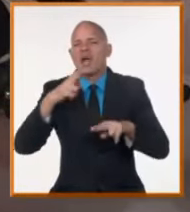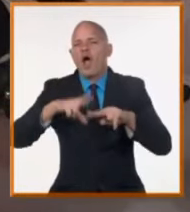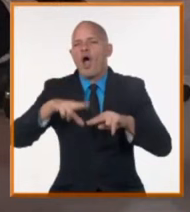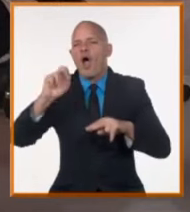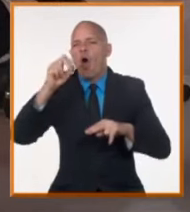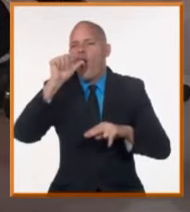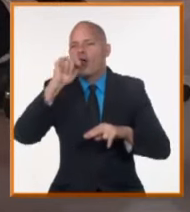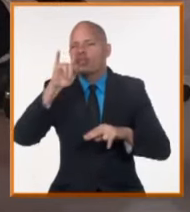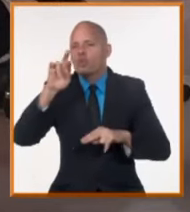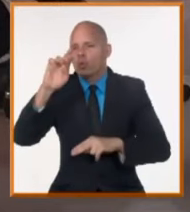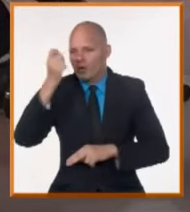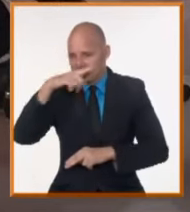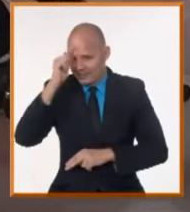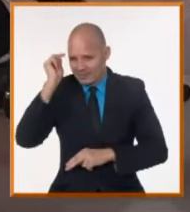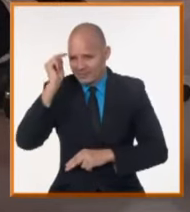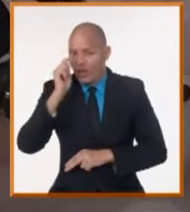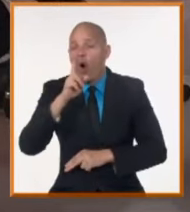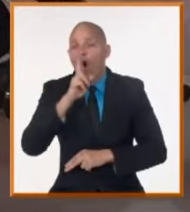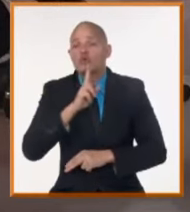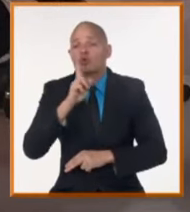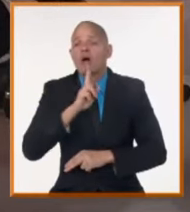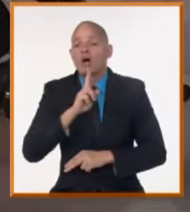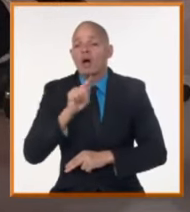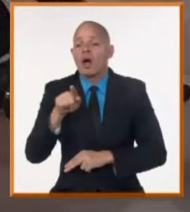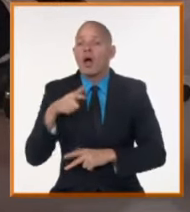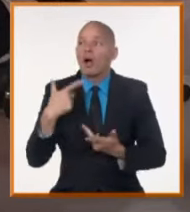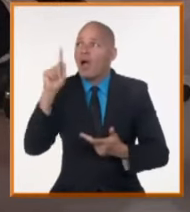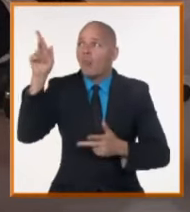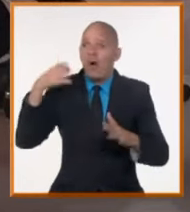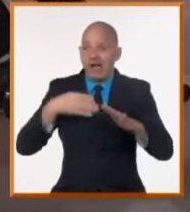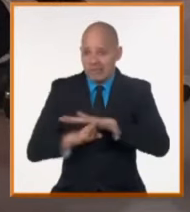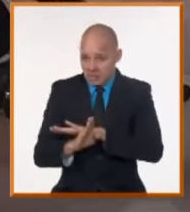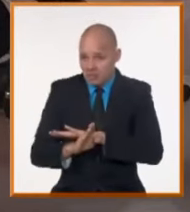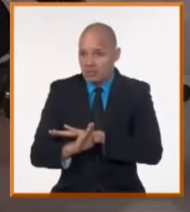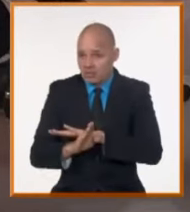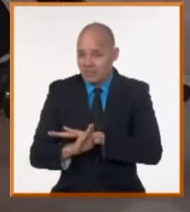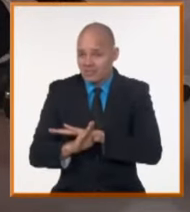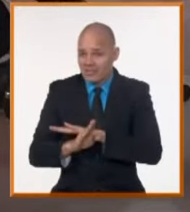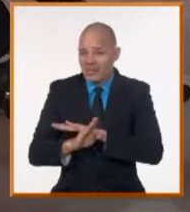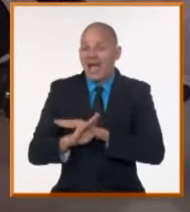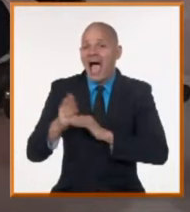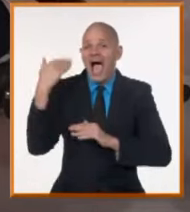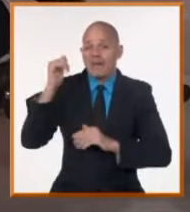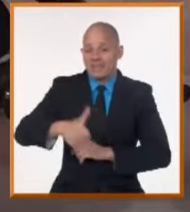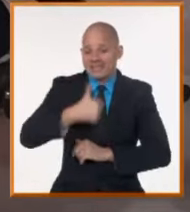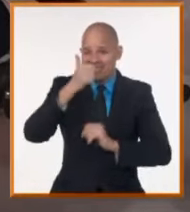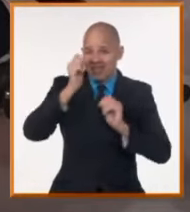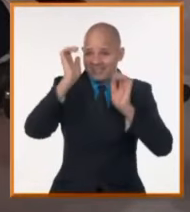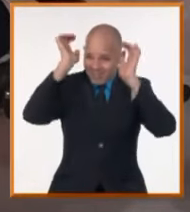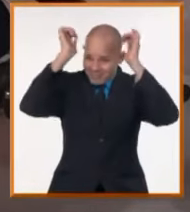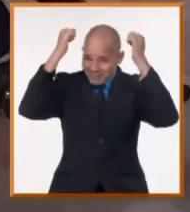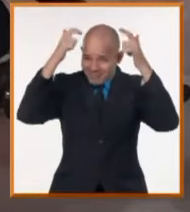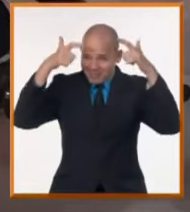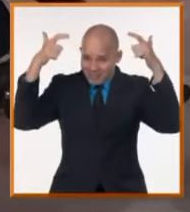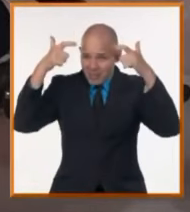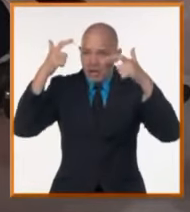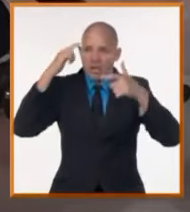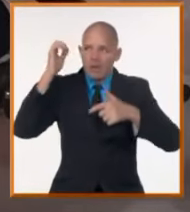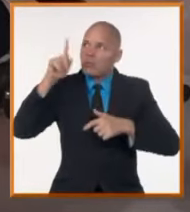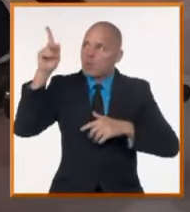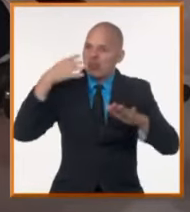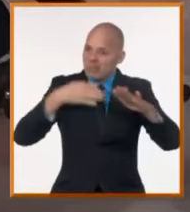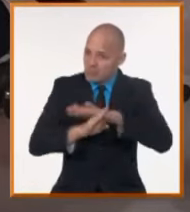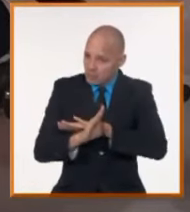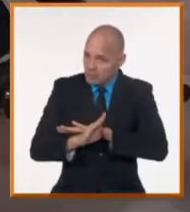Hay una especie de giro importante en la geopolítica norteamericana que después es repetida en el cono sur, y empiezan estos métodos